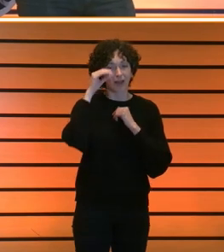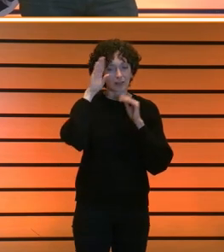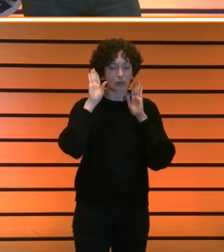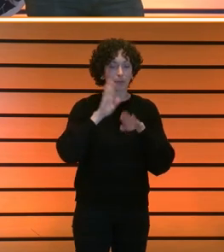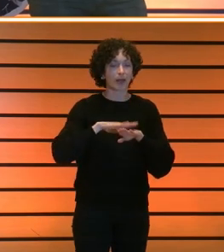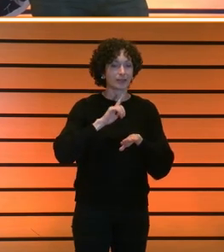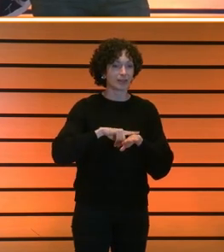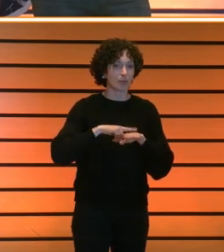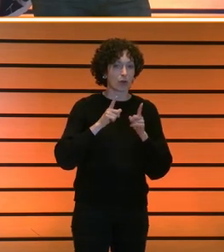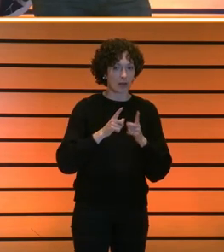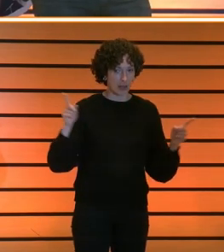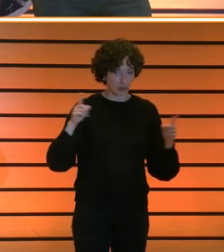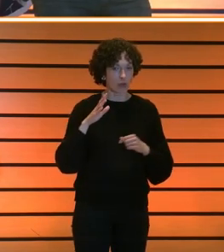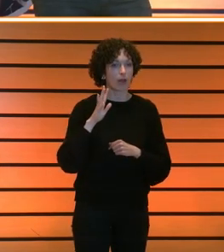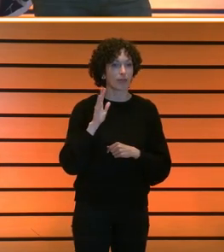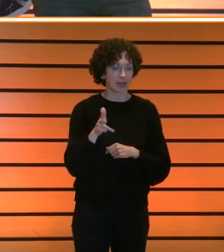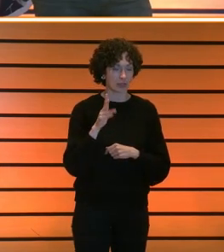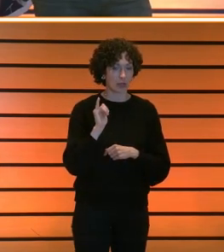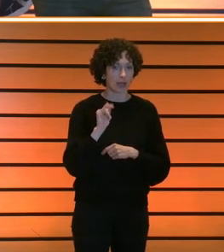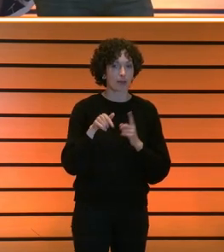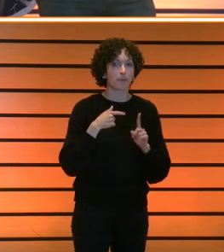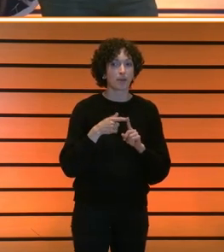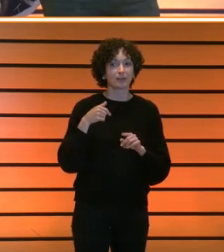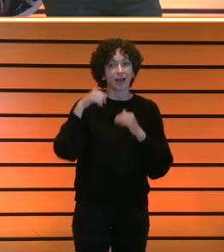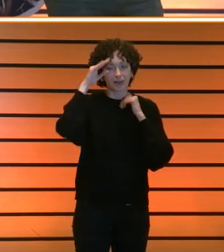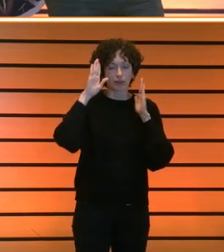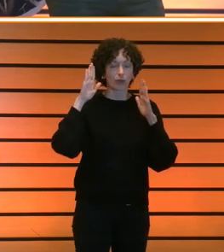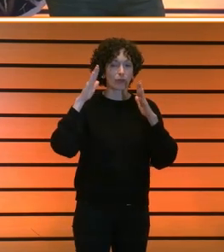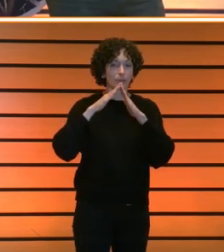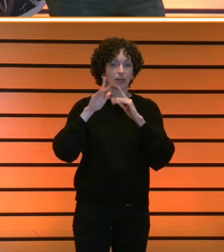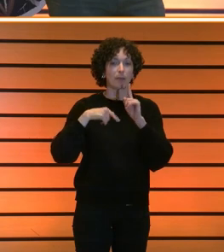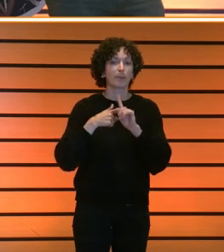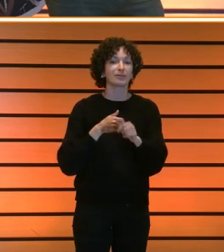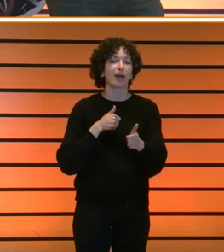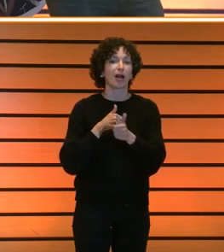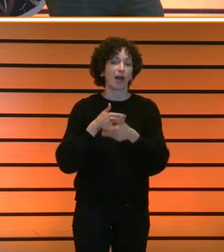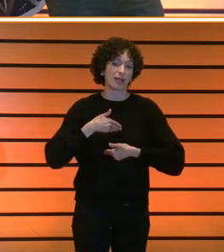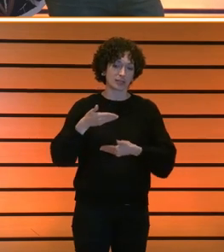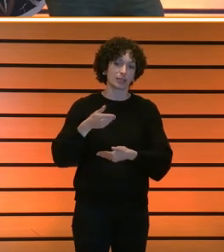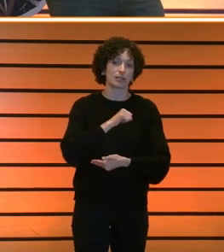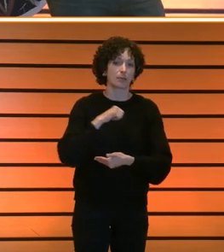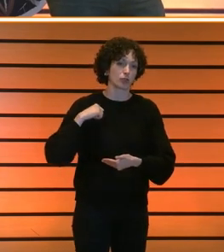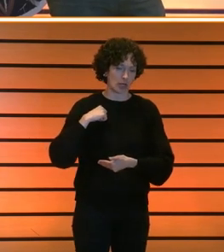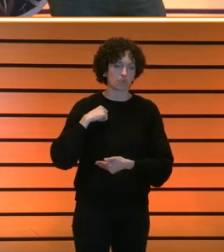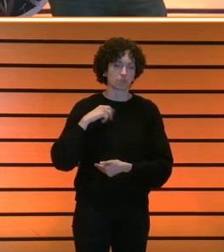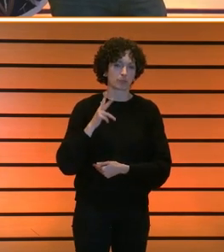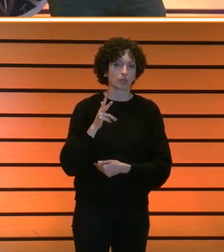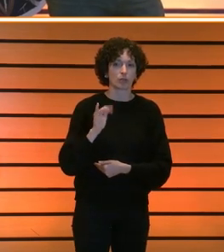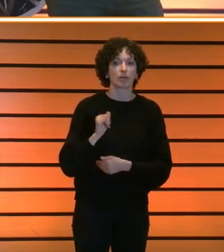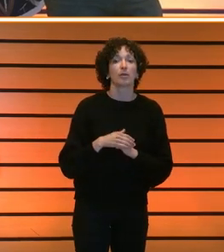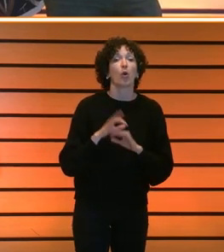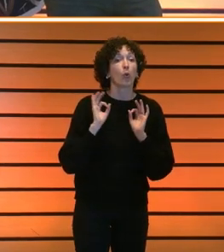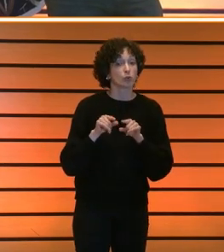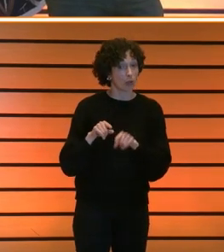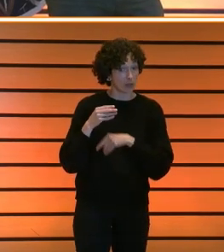y de buena calidad en particular la atención domiciliaria y asistencia personal justo no es lo que más hacemos